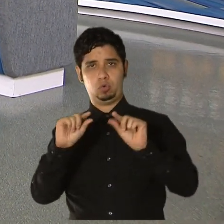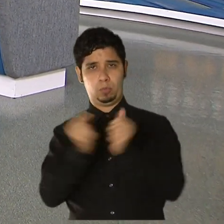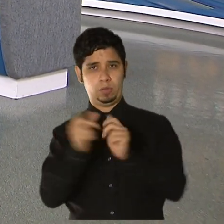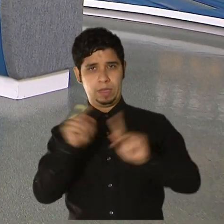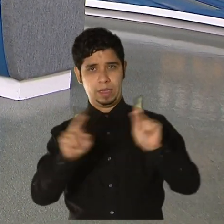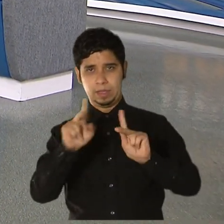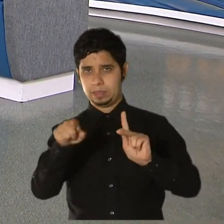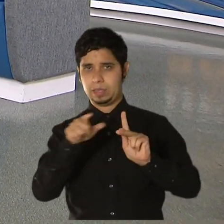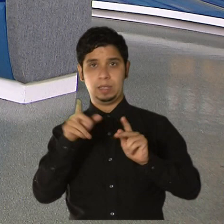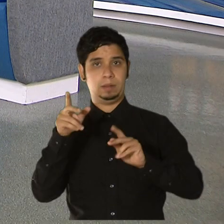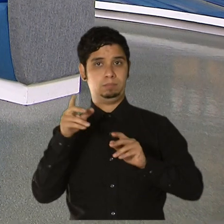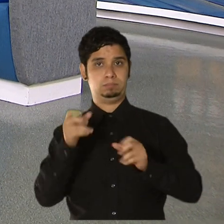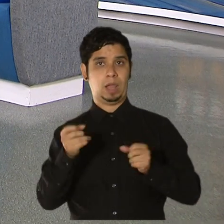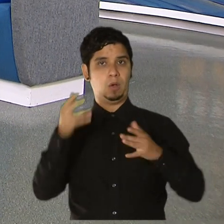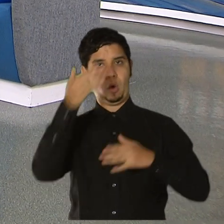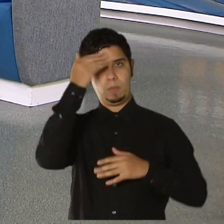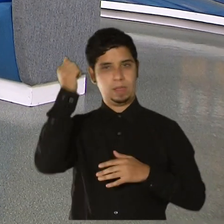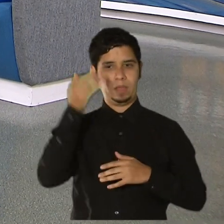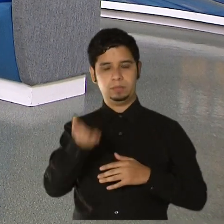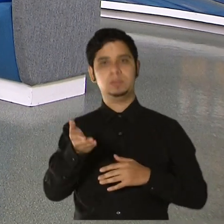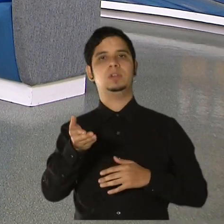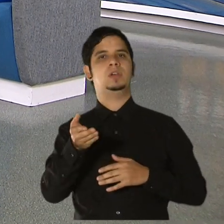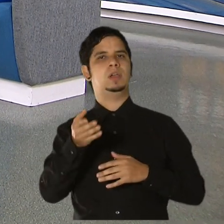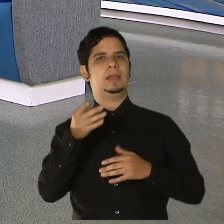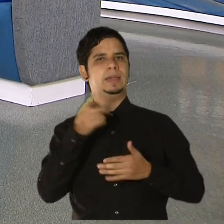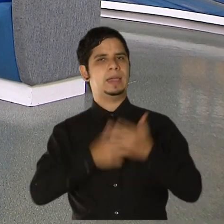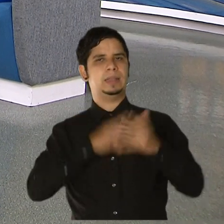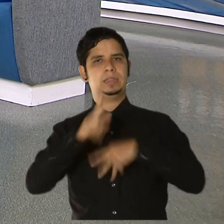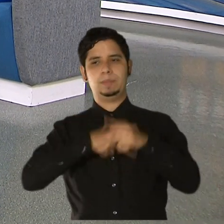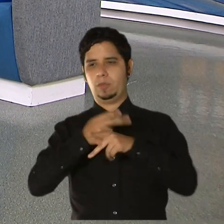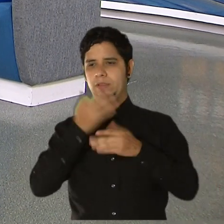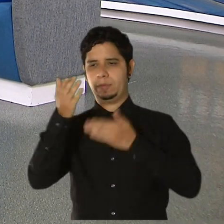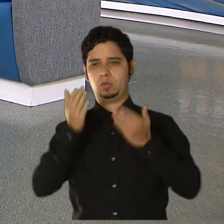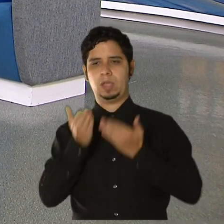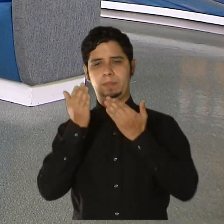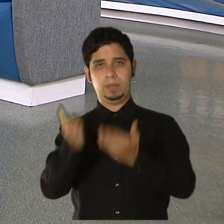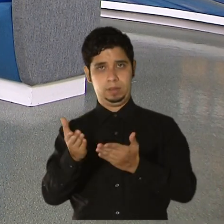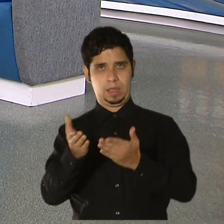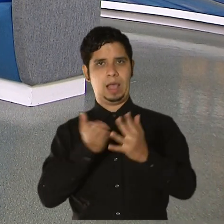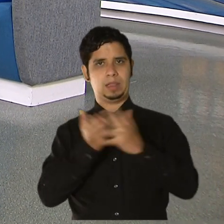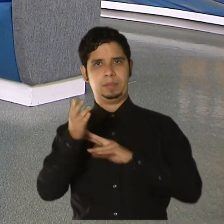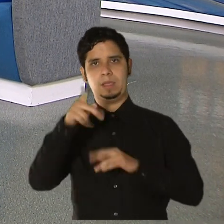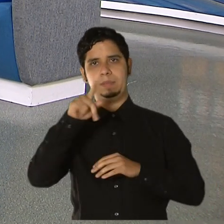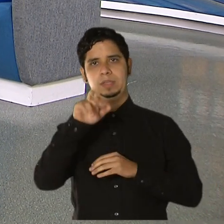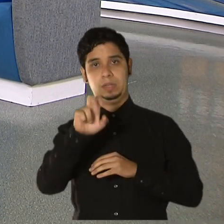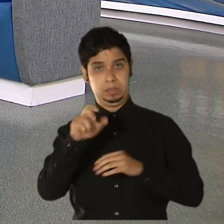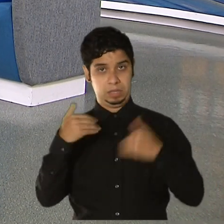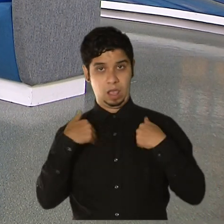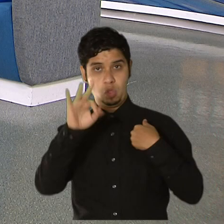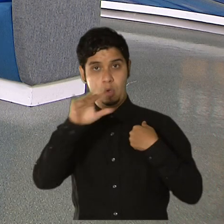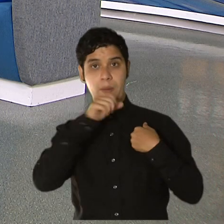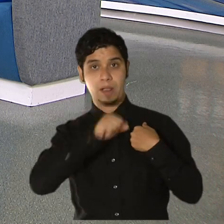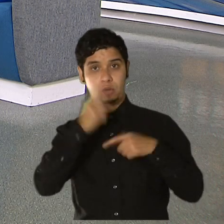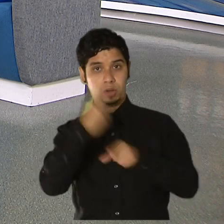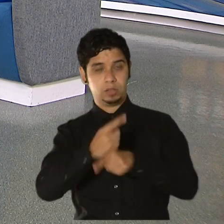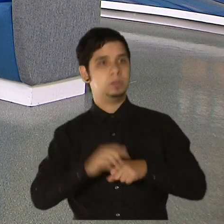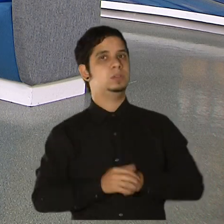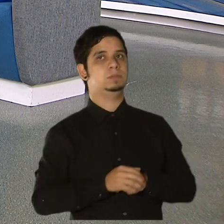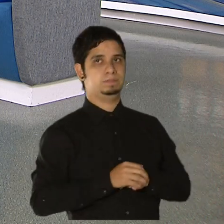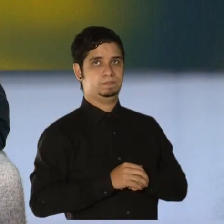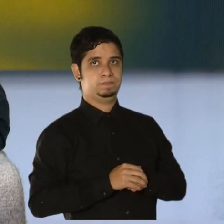muy olvidada. Vamos a hablar un poco de los servicios que ustedes brindan a través de PITIRRE, que cumple 9 años. Es correcto, cumplimos 9 años ahora en